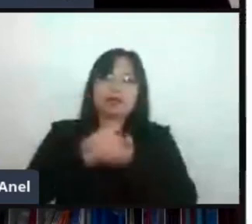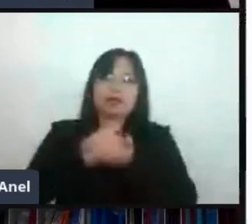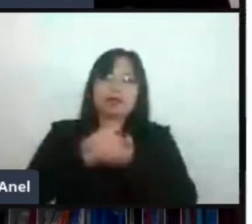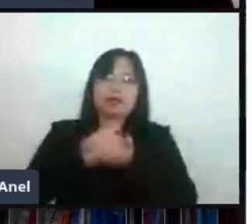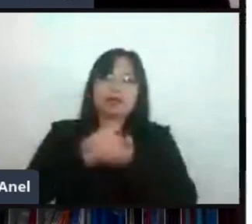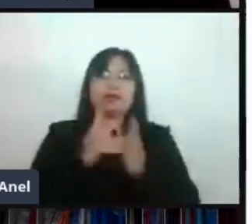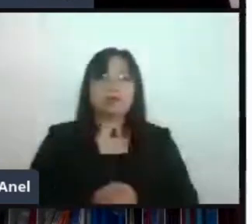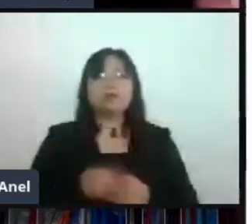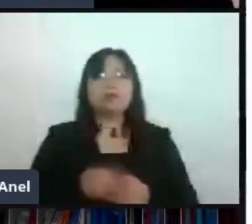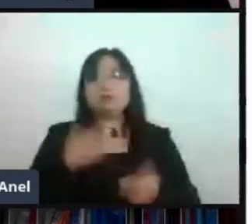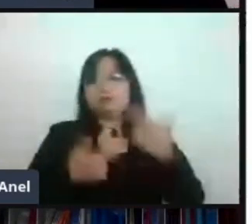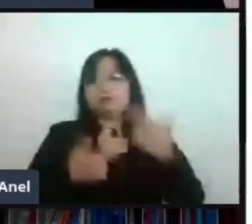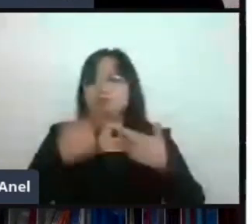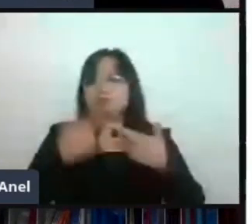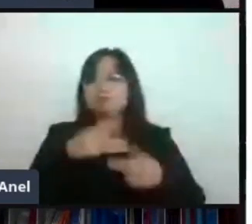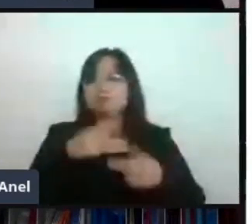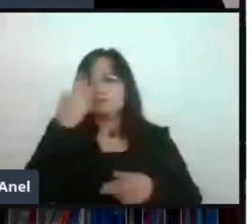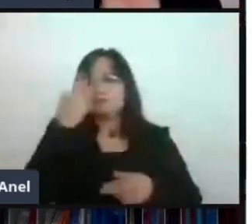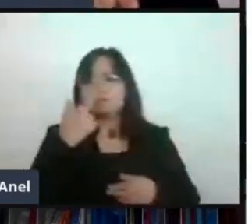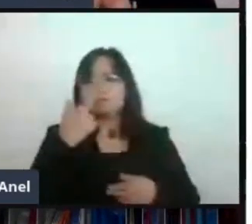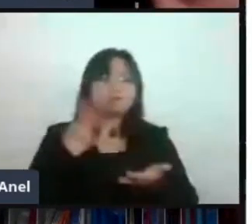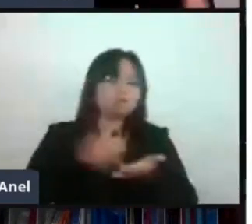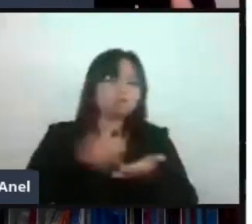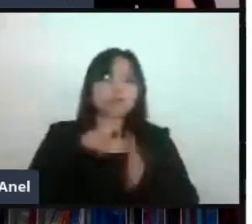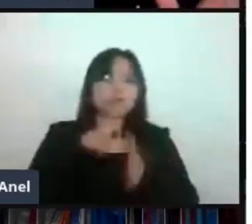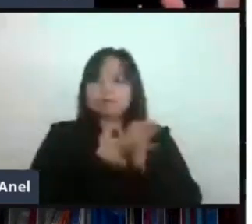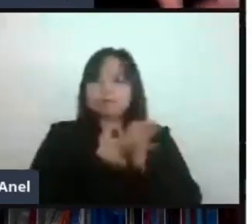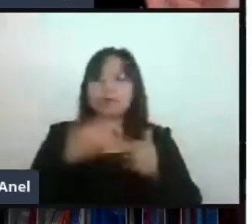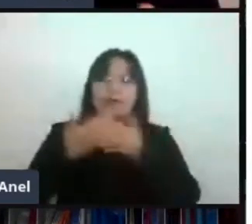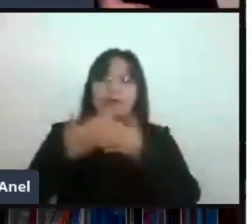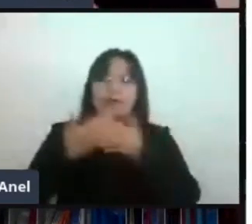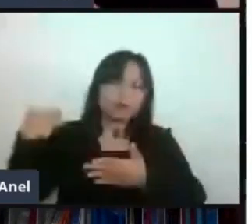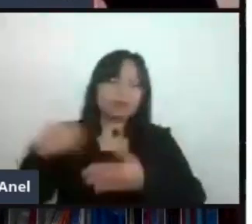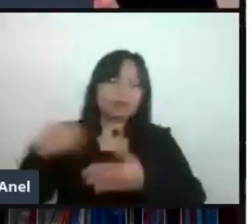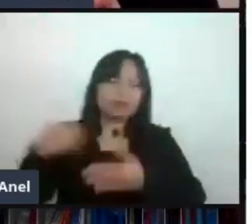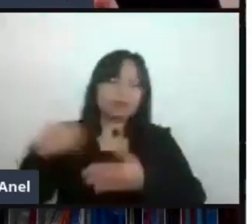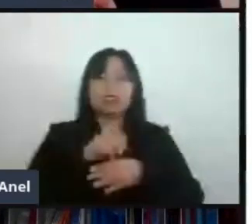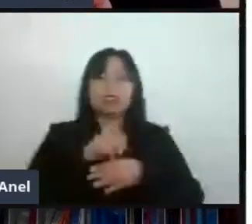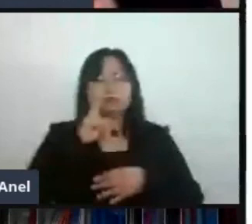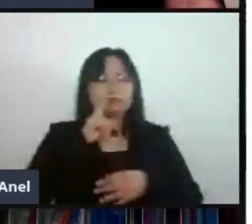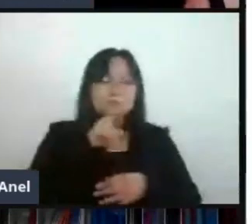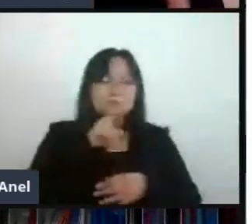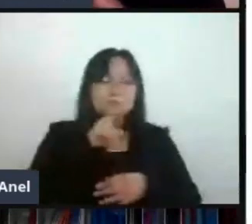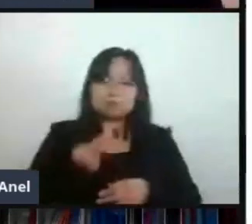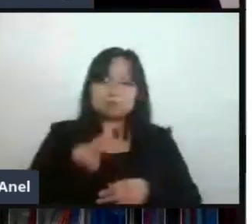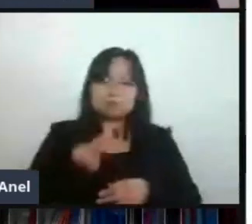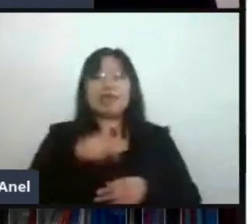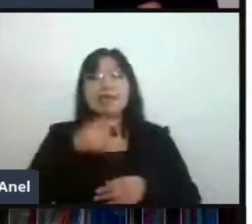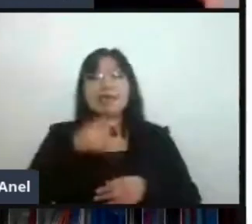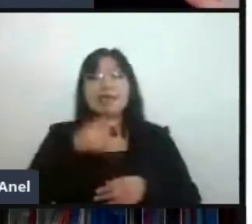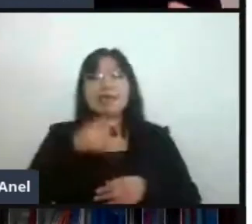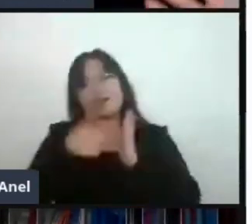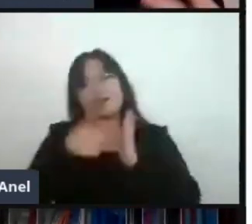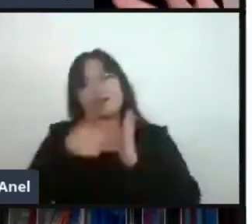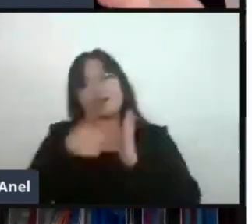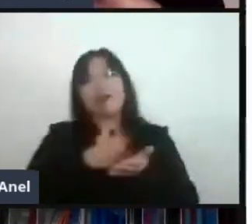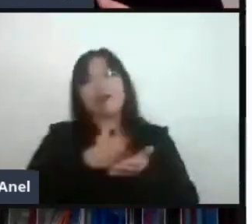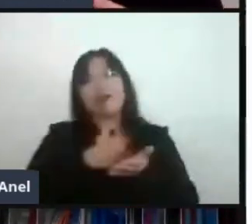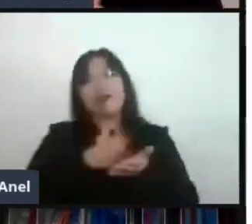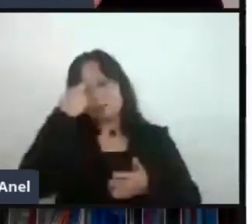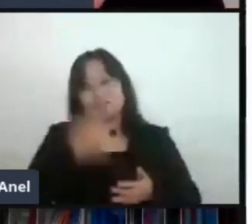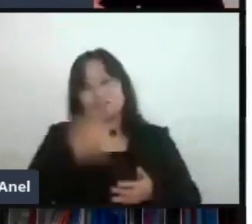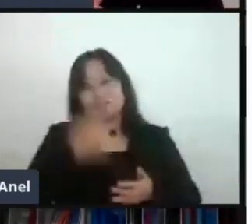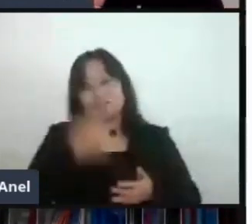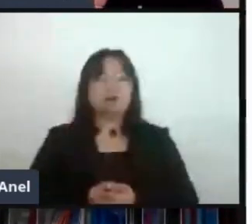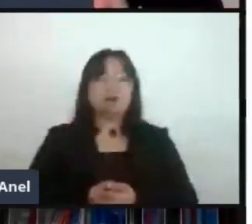consultar en cualquier momento estos videos. Y simplemente, maestras, maestros, para hacerles un recordatorio, sobre todo a los maestras y maestros